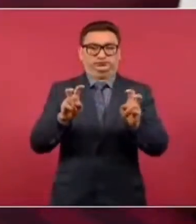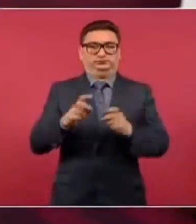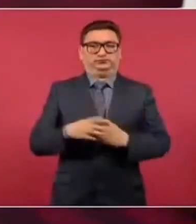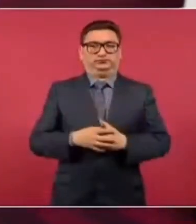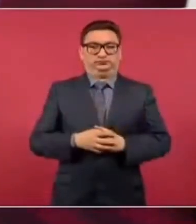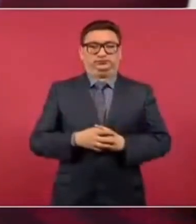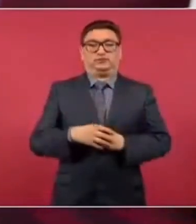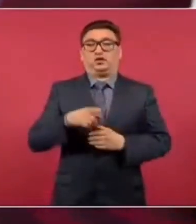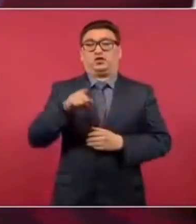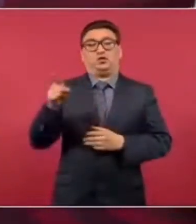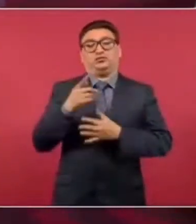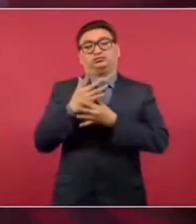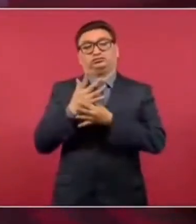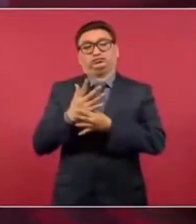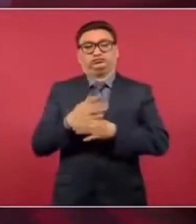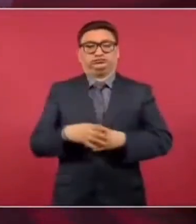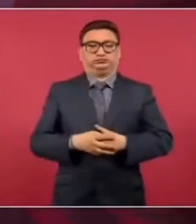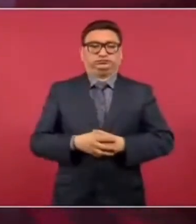o al dicho